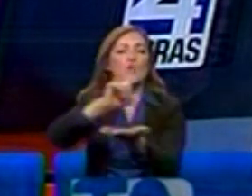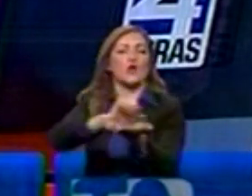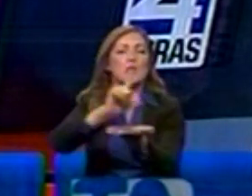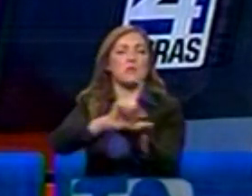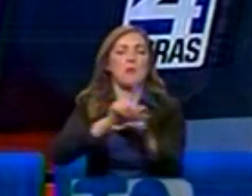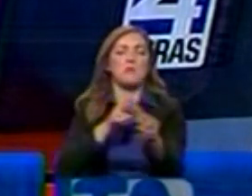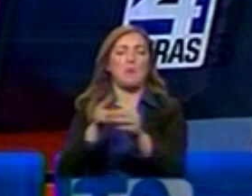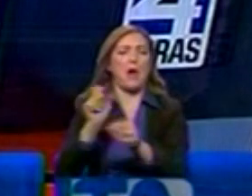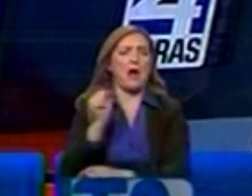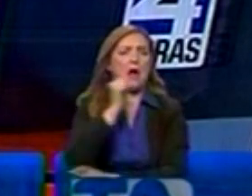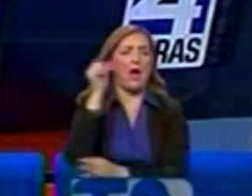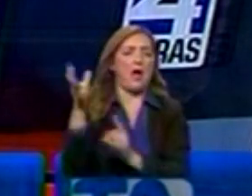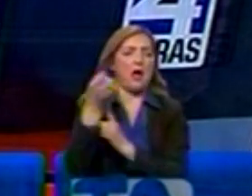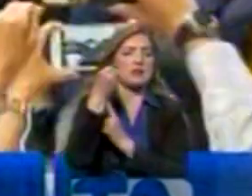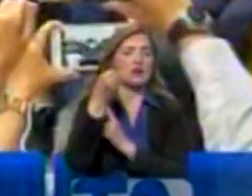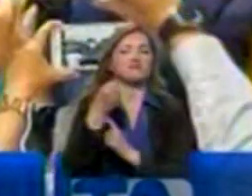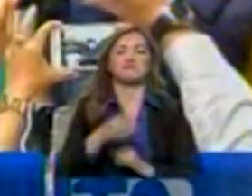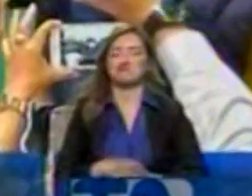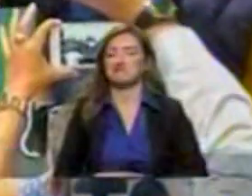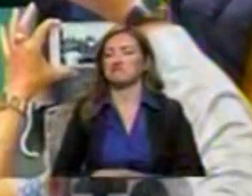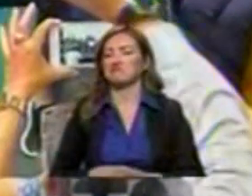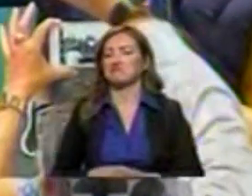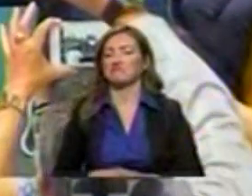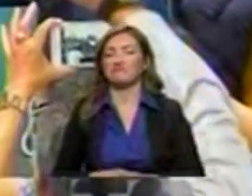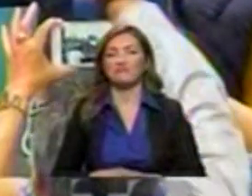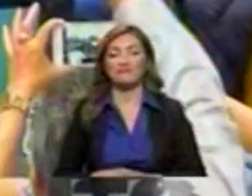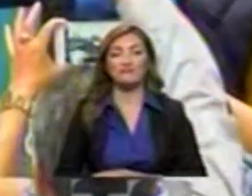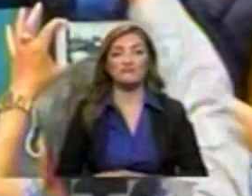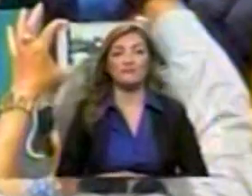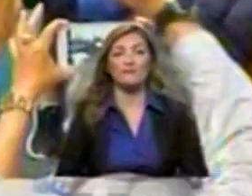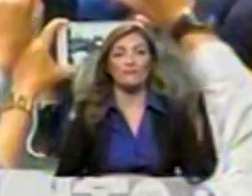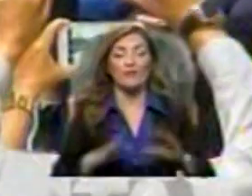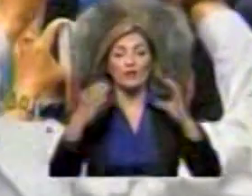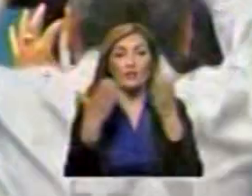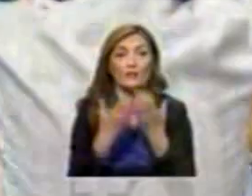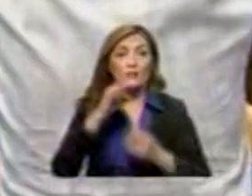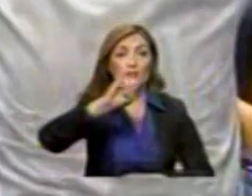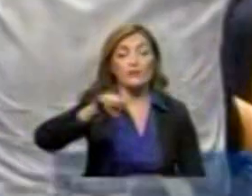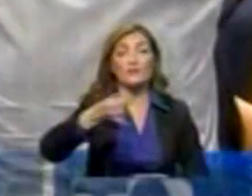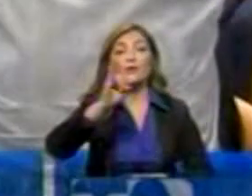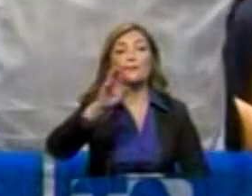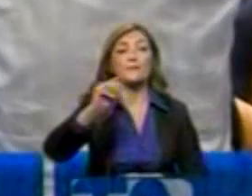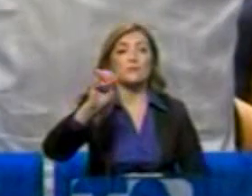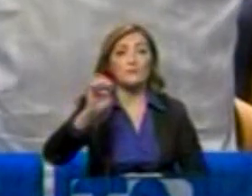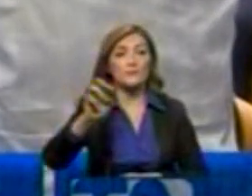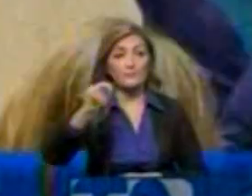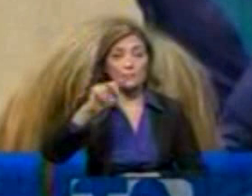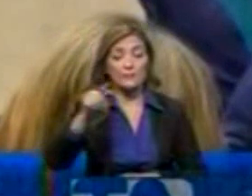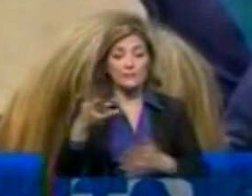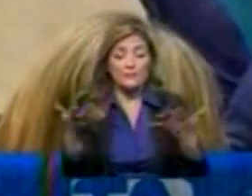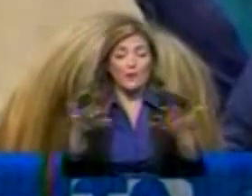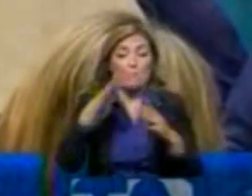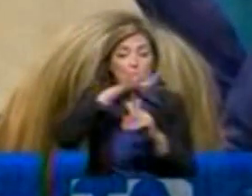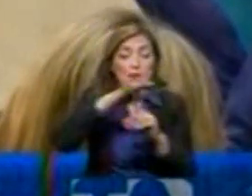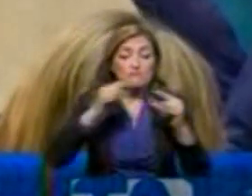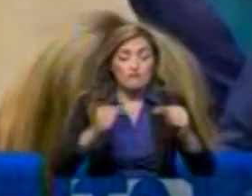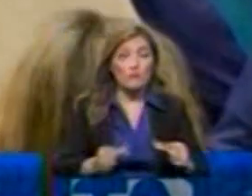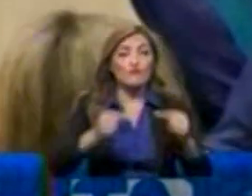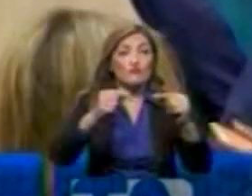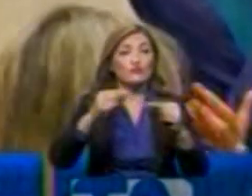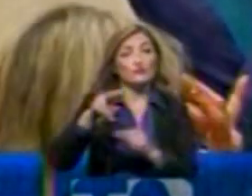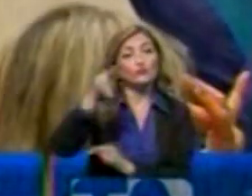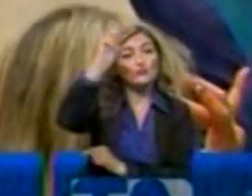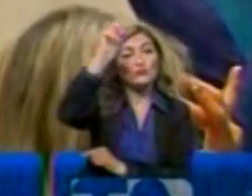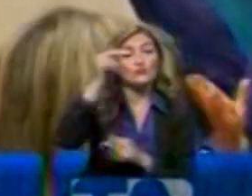el apoyo a los deportistas. Fue el Coliseo Abel Jiménez Parra, ubicado en el Parque Los Amanes, en el norte de